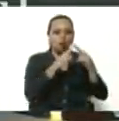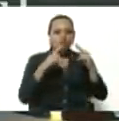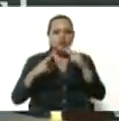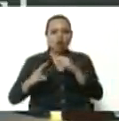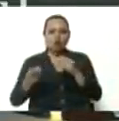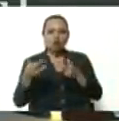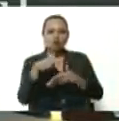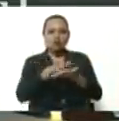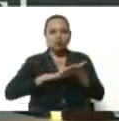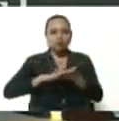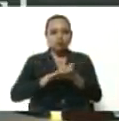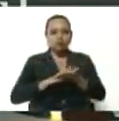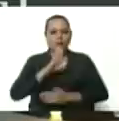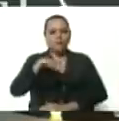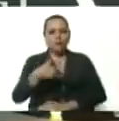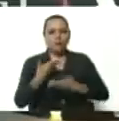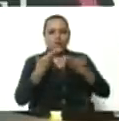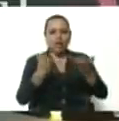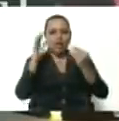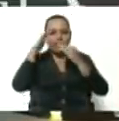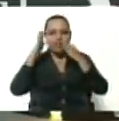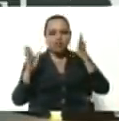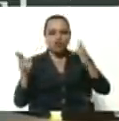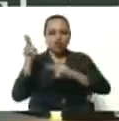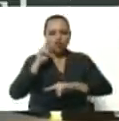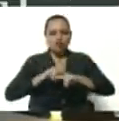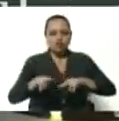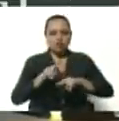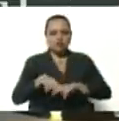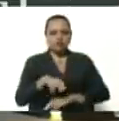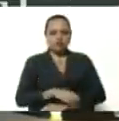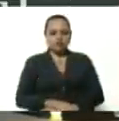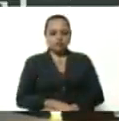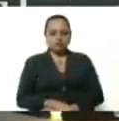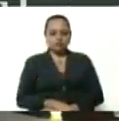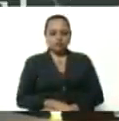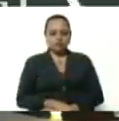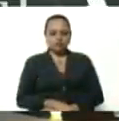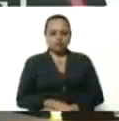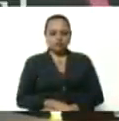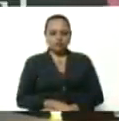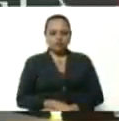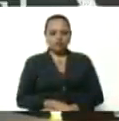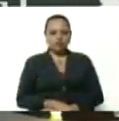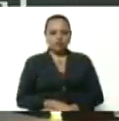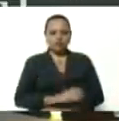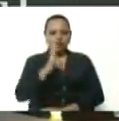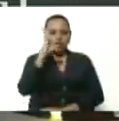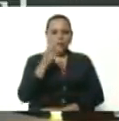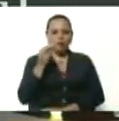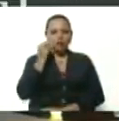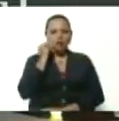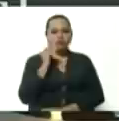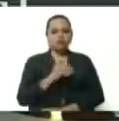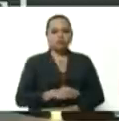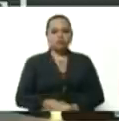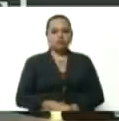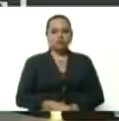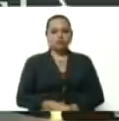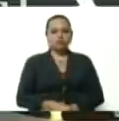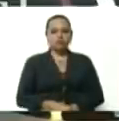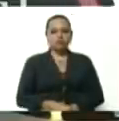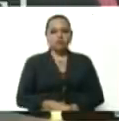solución para darle atención a los niños, a las niñas. La juventud. Fíjate lo que